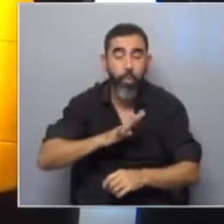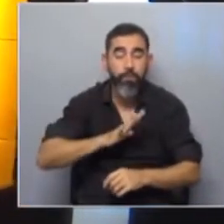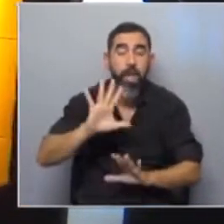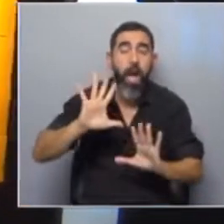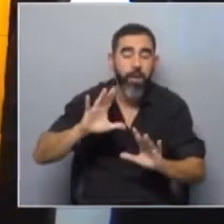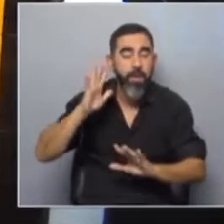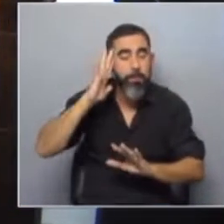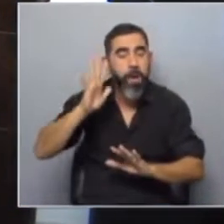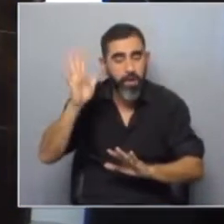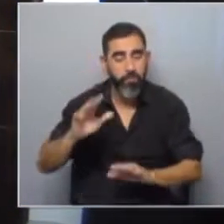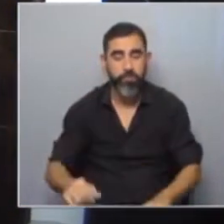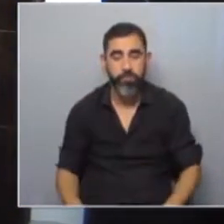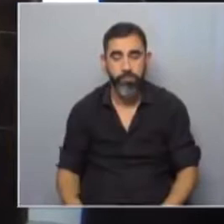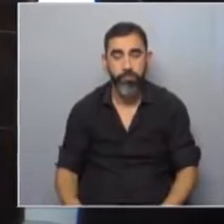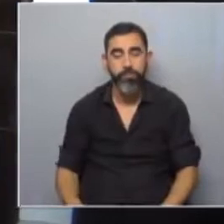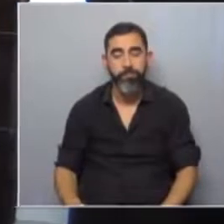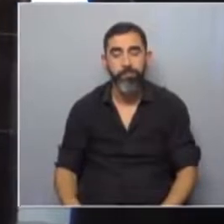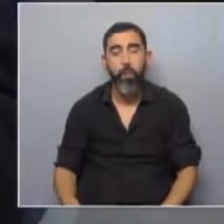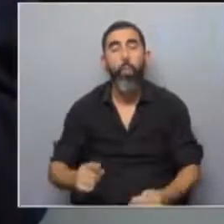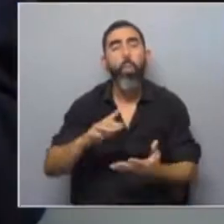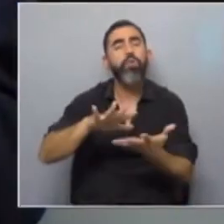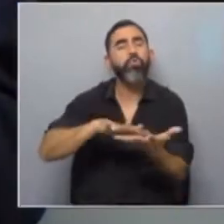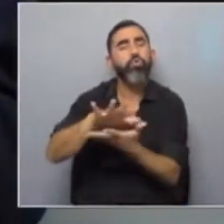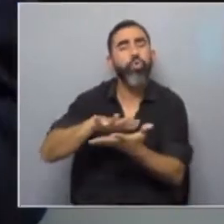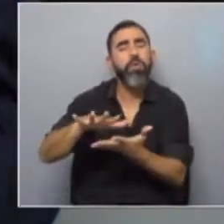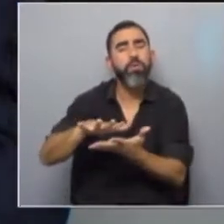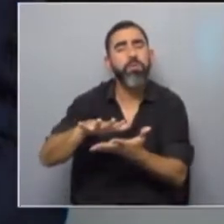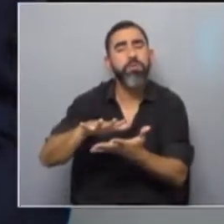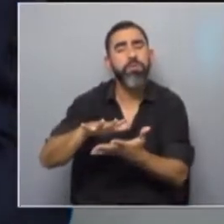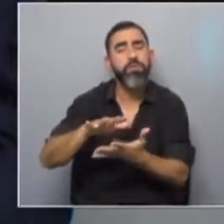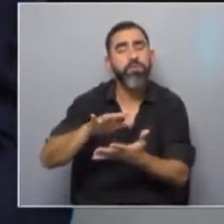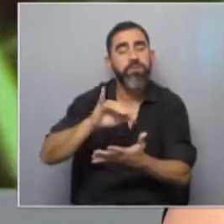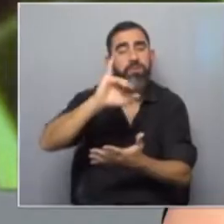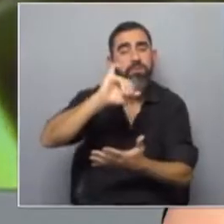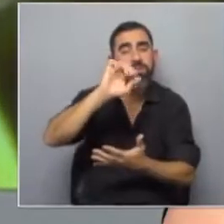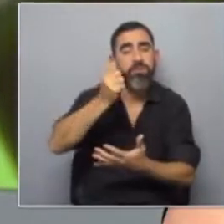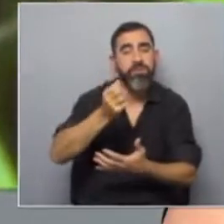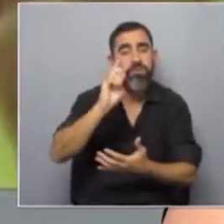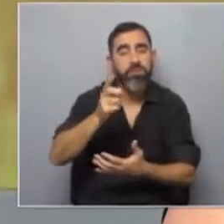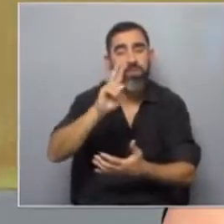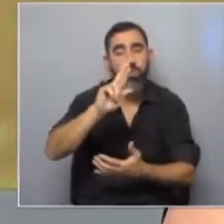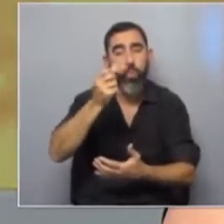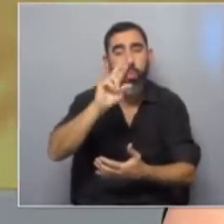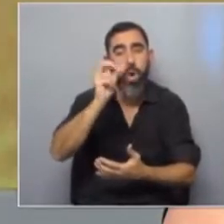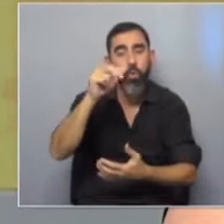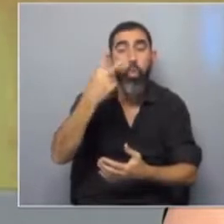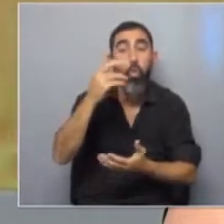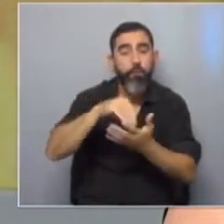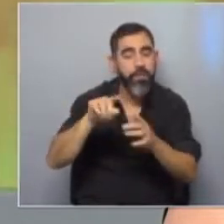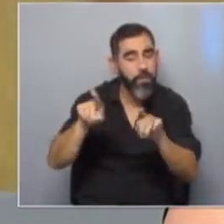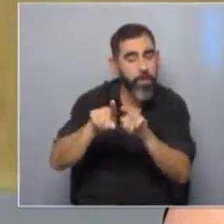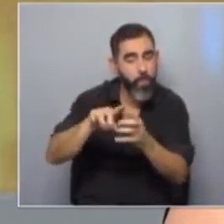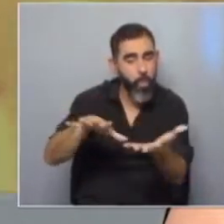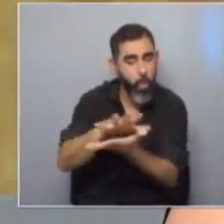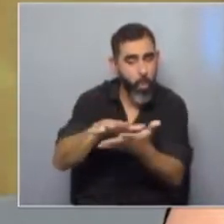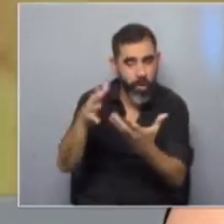es un canguro, que es acuático. Y bueno, se han encontrado muy pocos ejemplares en Uruguay en la historia. Y bueno,